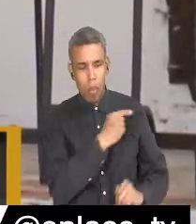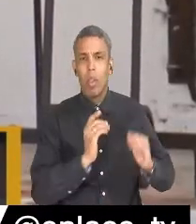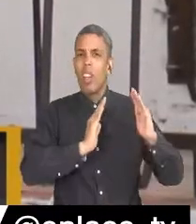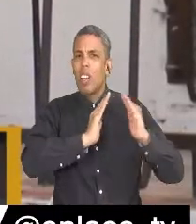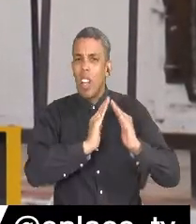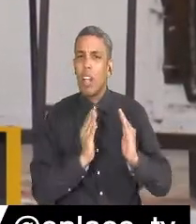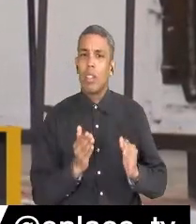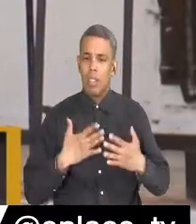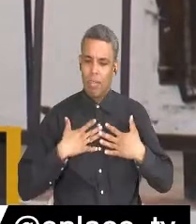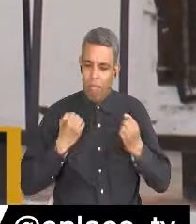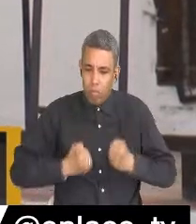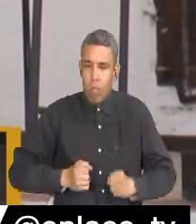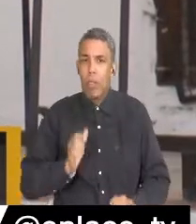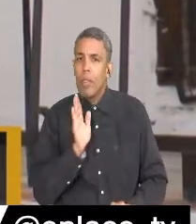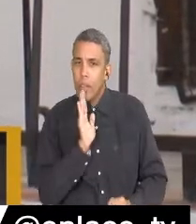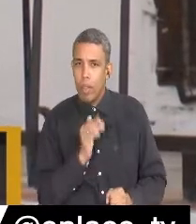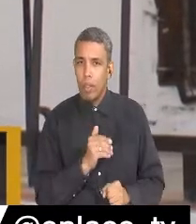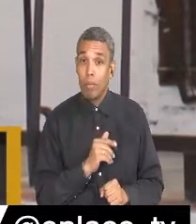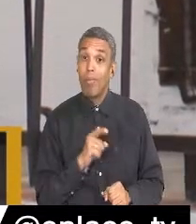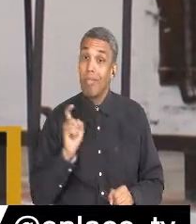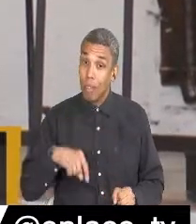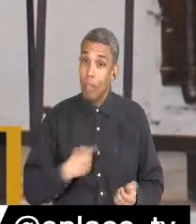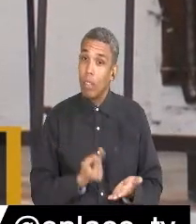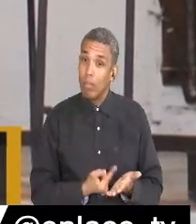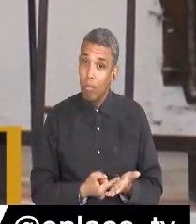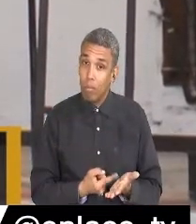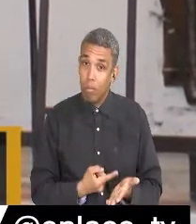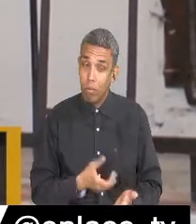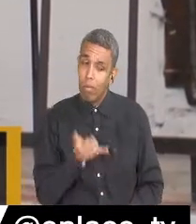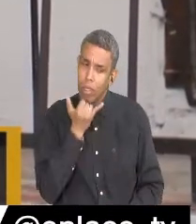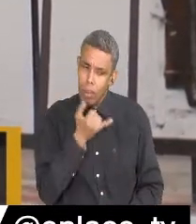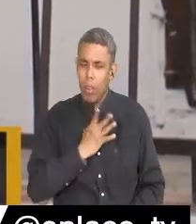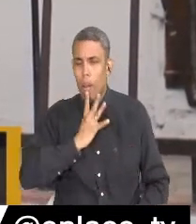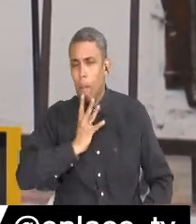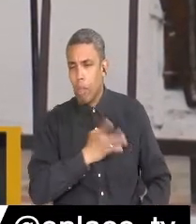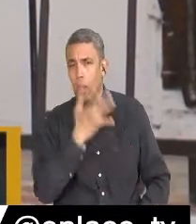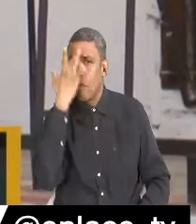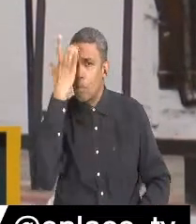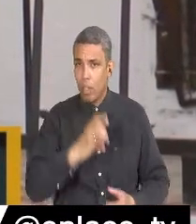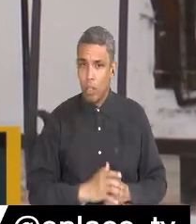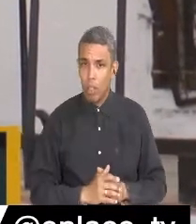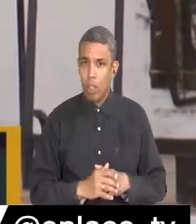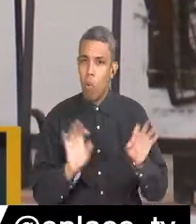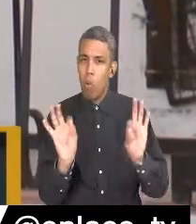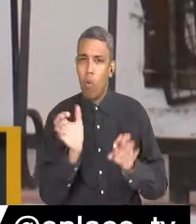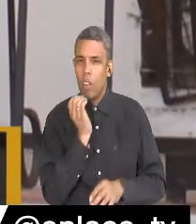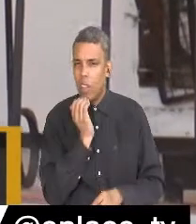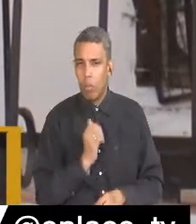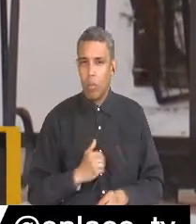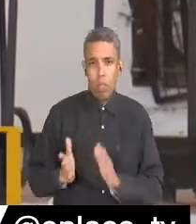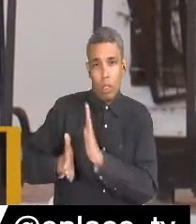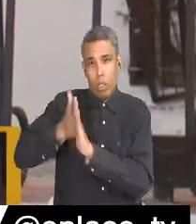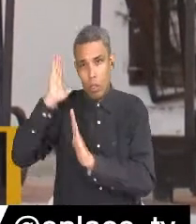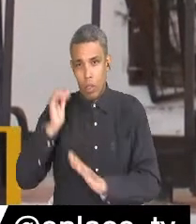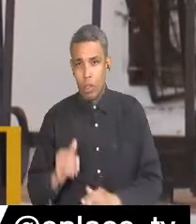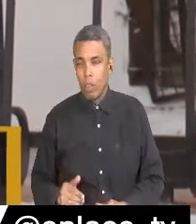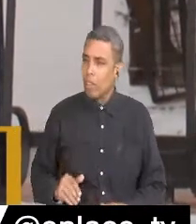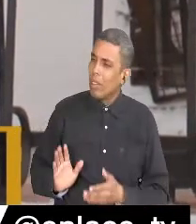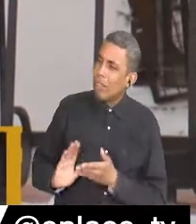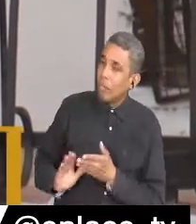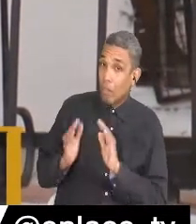esos animales abandonados. No son capaces de decirle a los vecinos, miren, nos vamos a ir, pueden alimentar a estos animales, sino